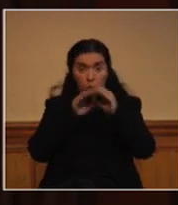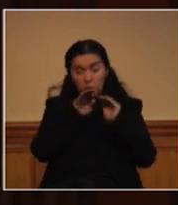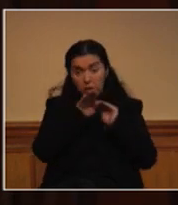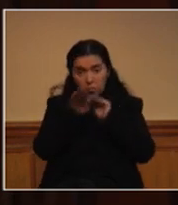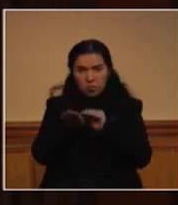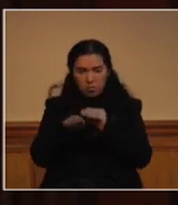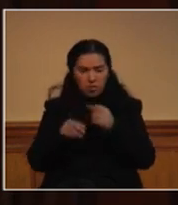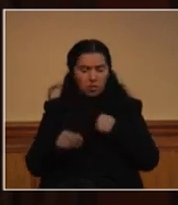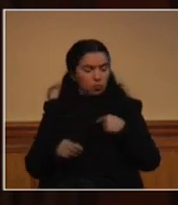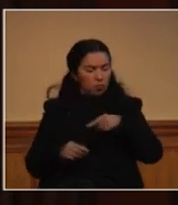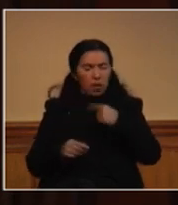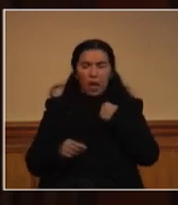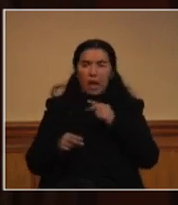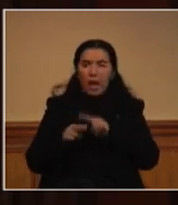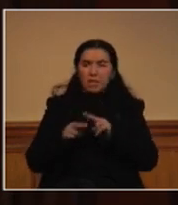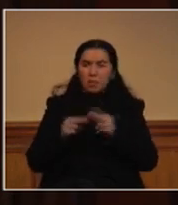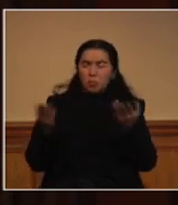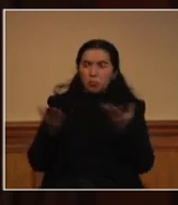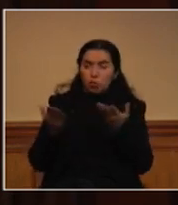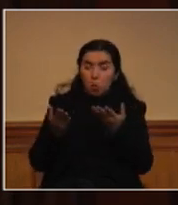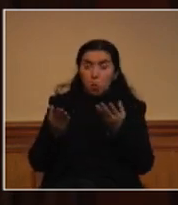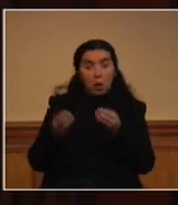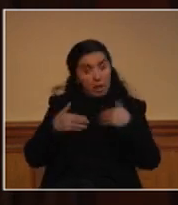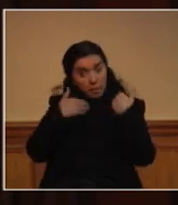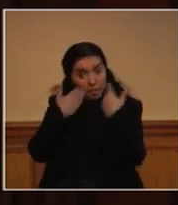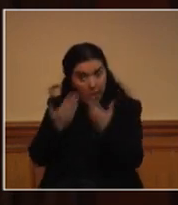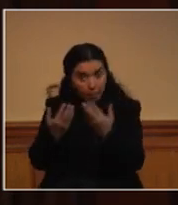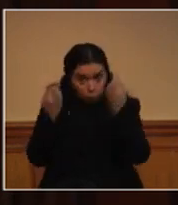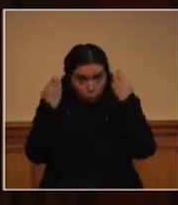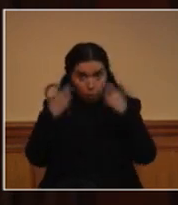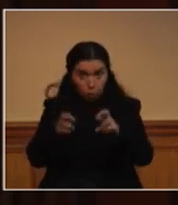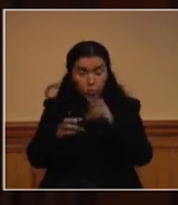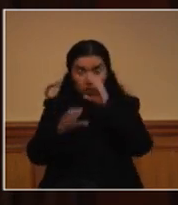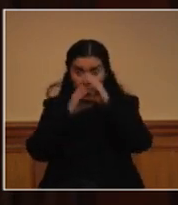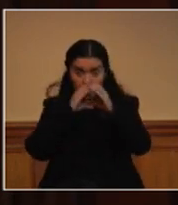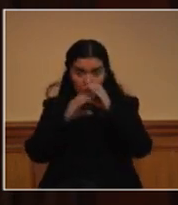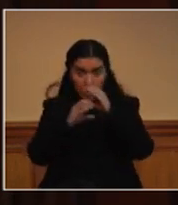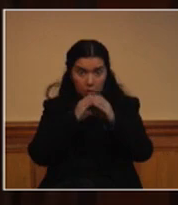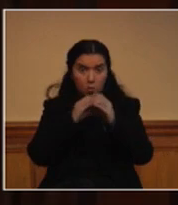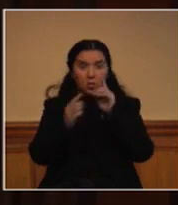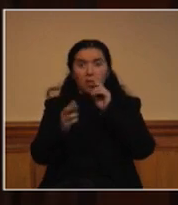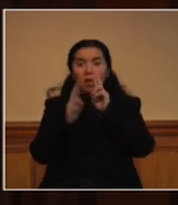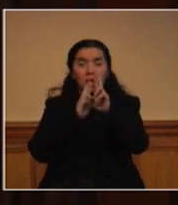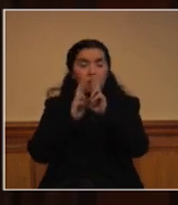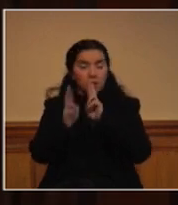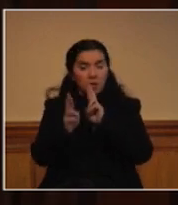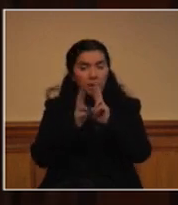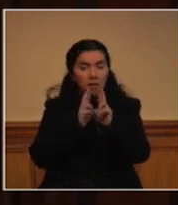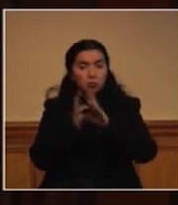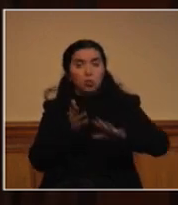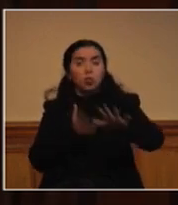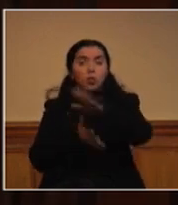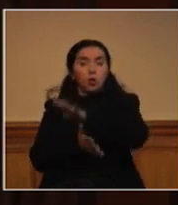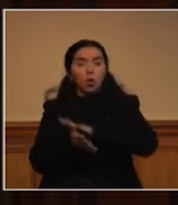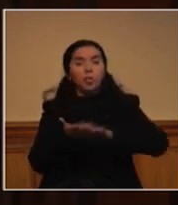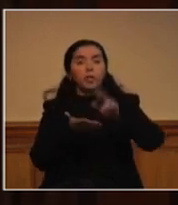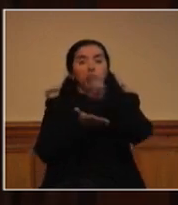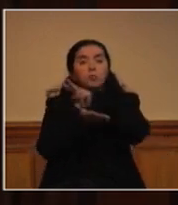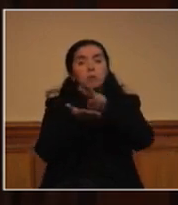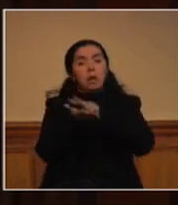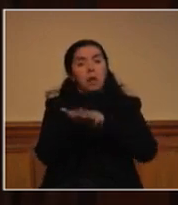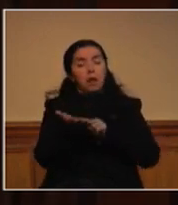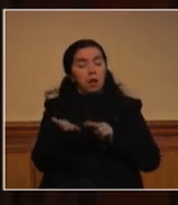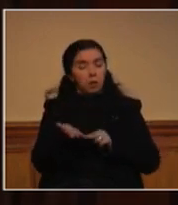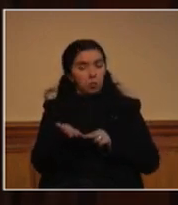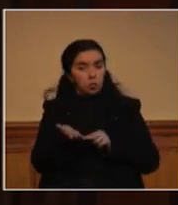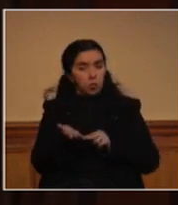hacemos? Proporcionándoles oportunidades para la comunicación, para la interacción en el contexto de la lectura.